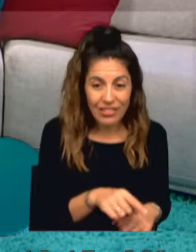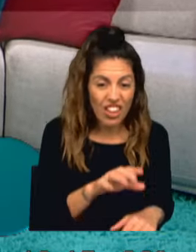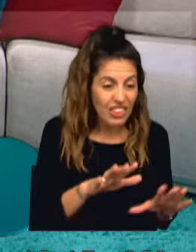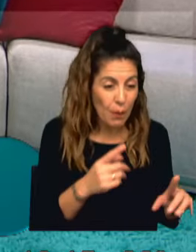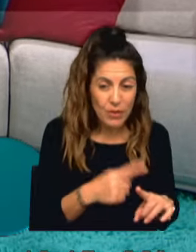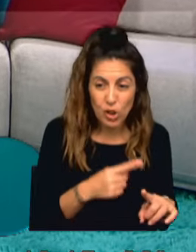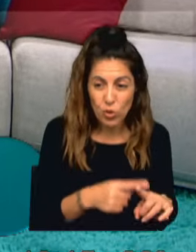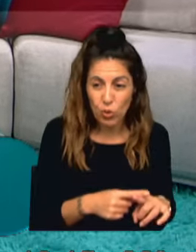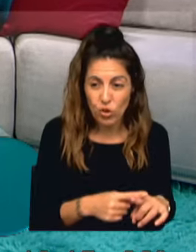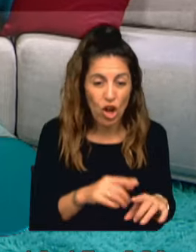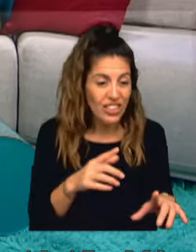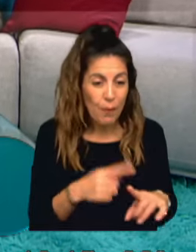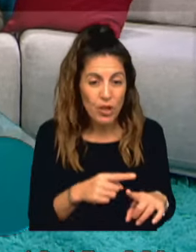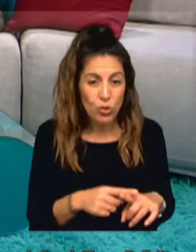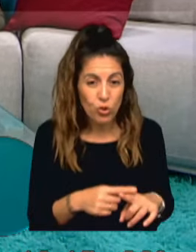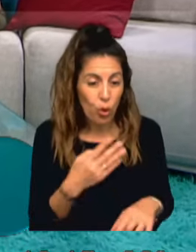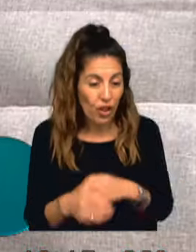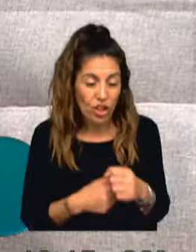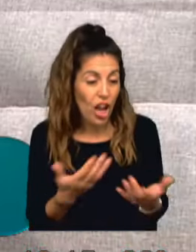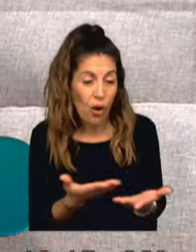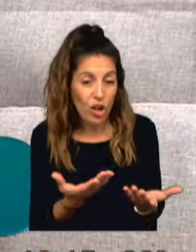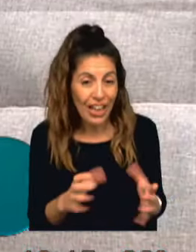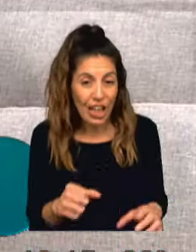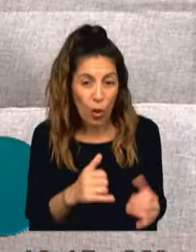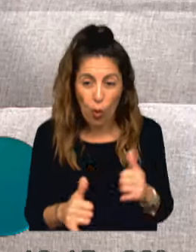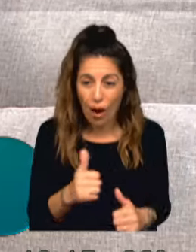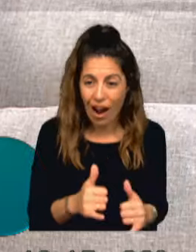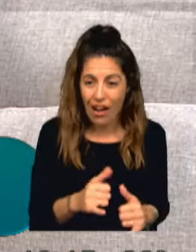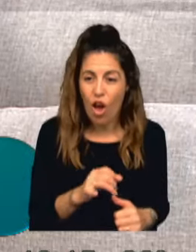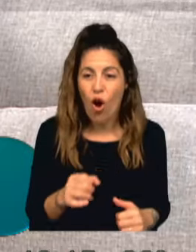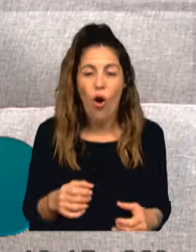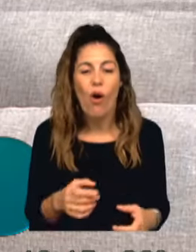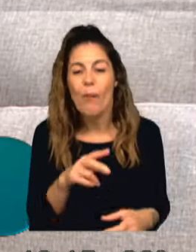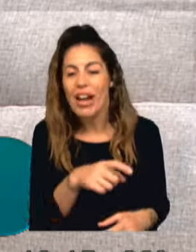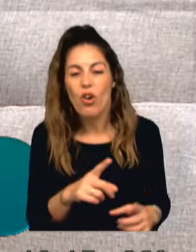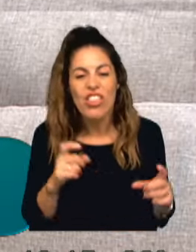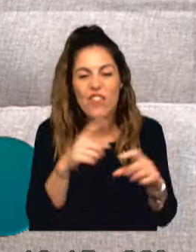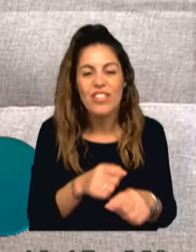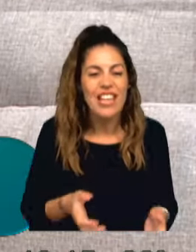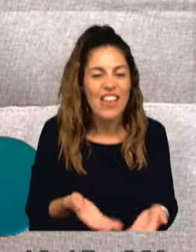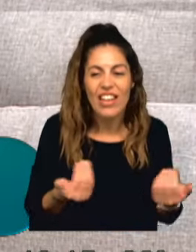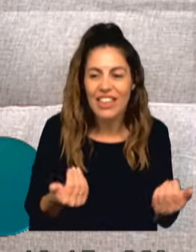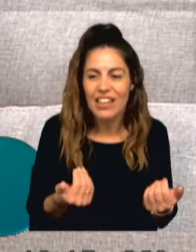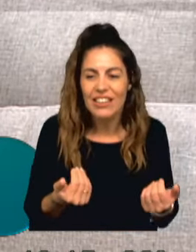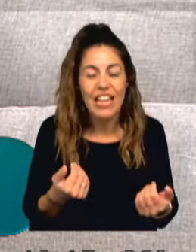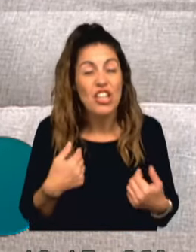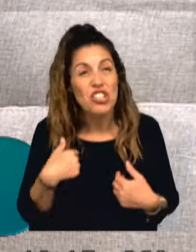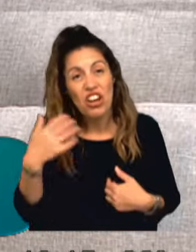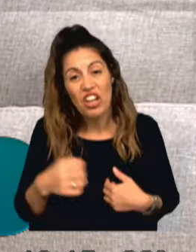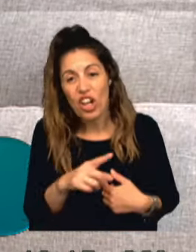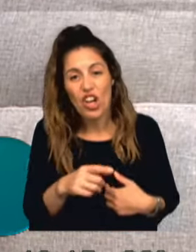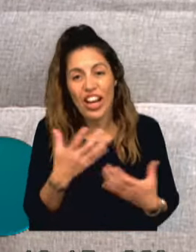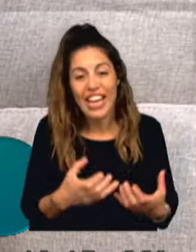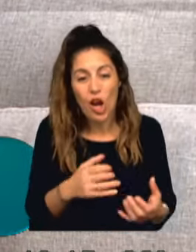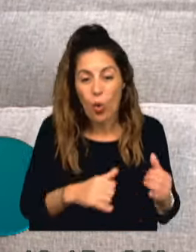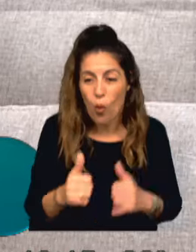10 minutos y son estos 10 minutos Hace 4 años vos ahora no querés jugar o sea o te cuesta levantarte y asumo que no tenés ganas de jugar en realidad capaz que lo que le pasa